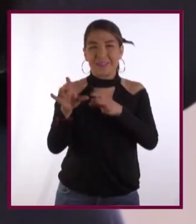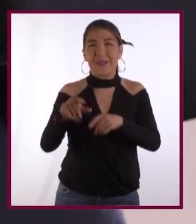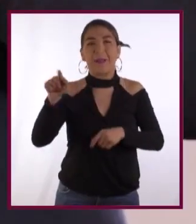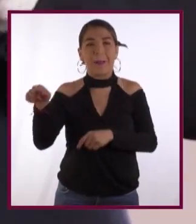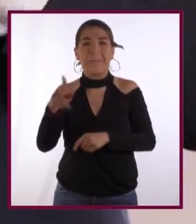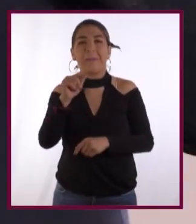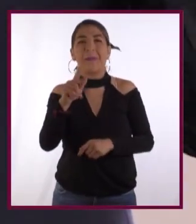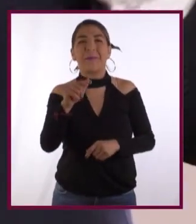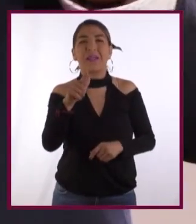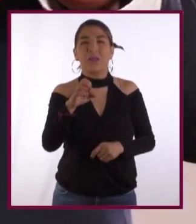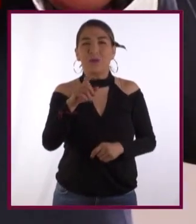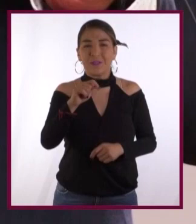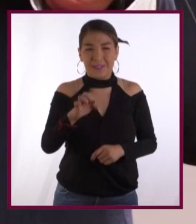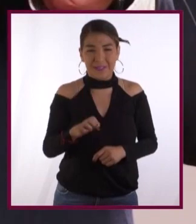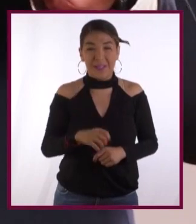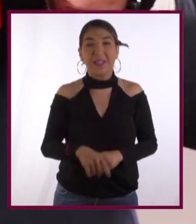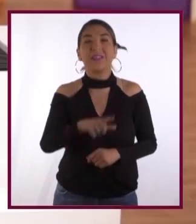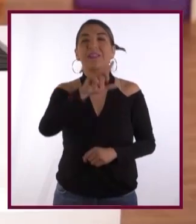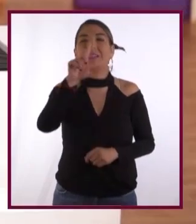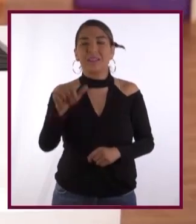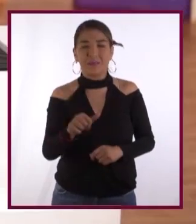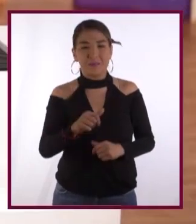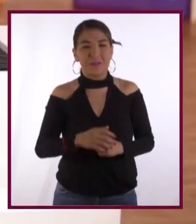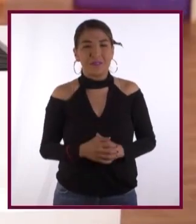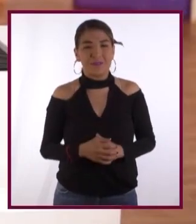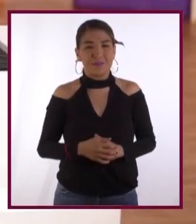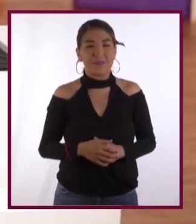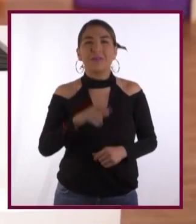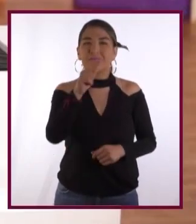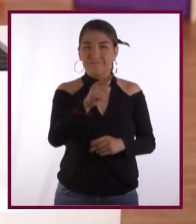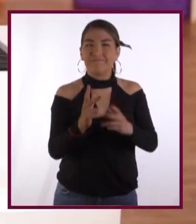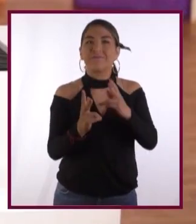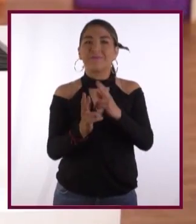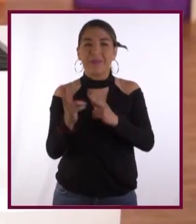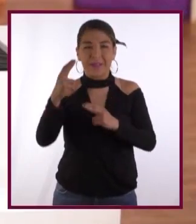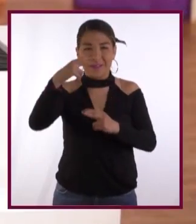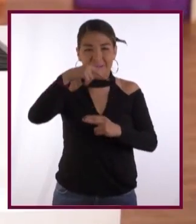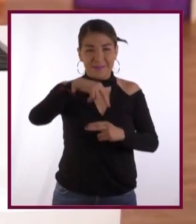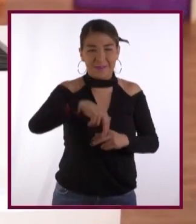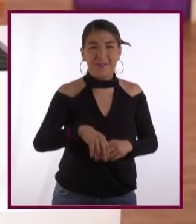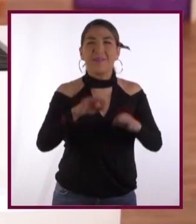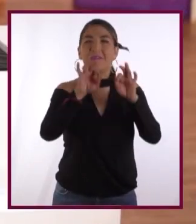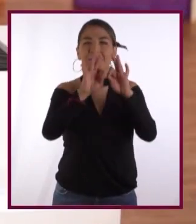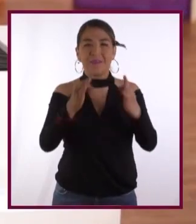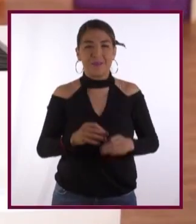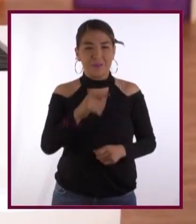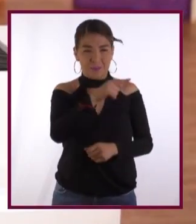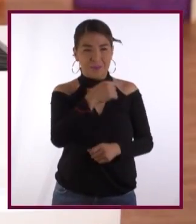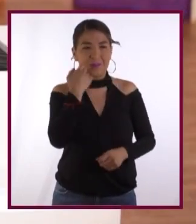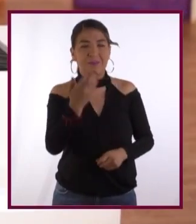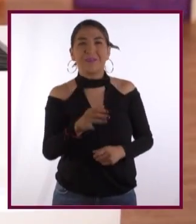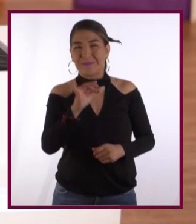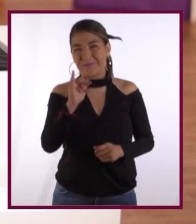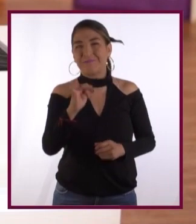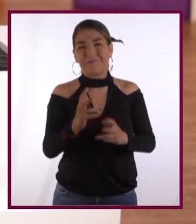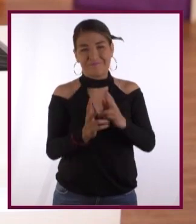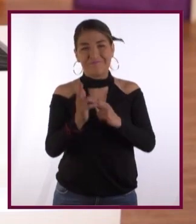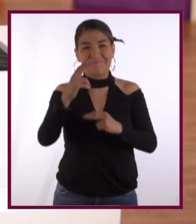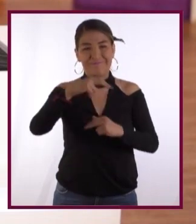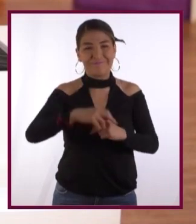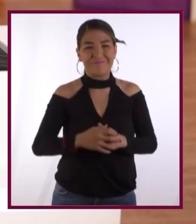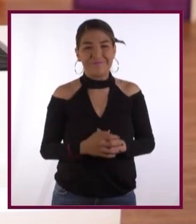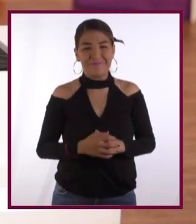Nuestra flecha y nuestro papalote. A continuación, tomaremos nuestras tijeras y cortaremos las figuras. ¿Las quieres cortar,